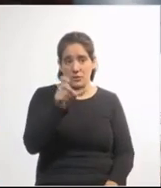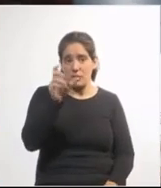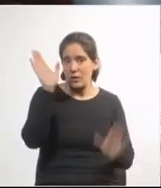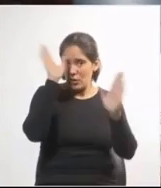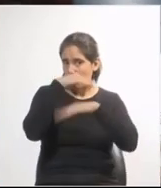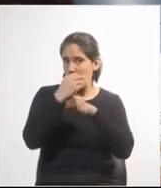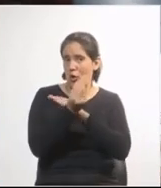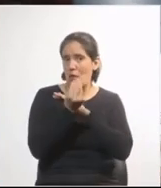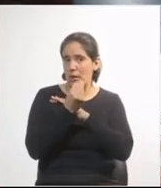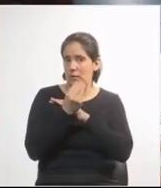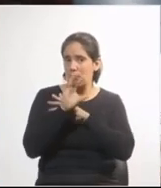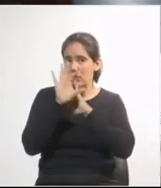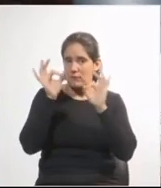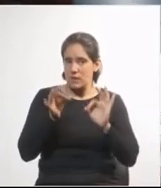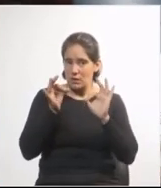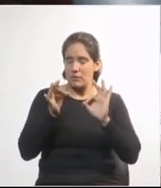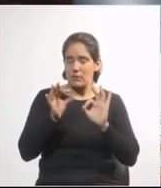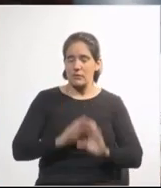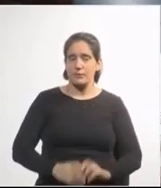alimentaria grave.